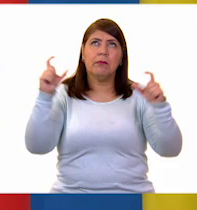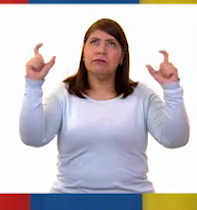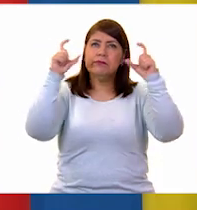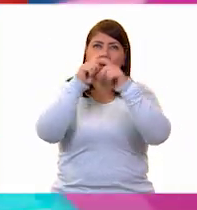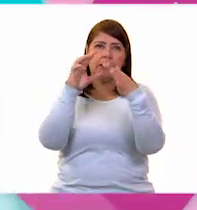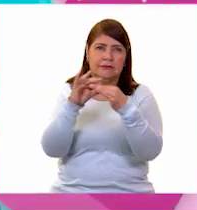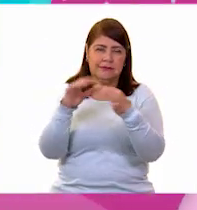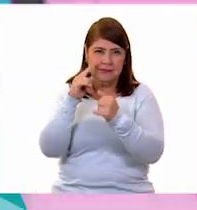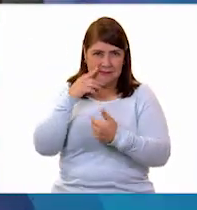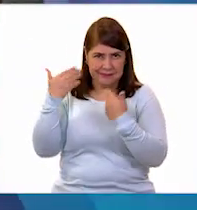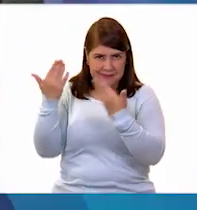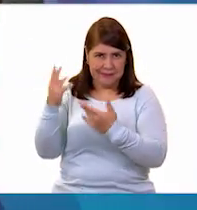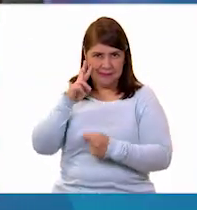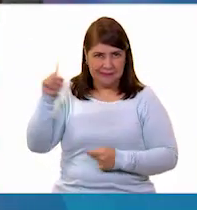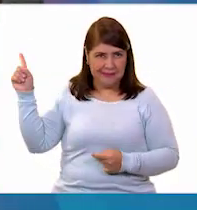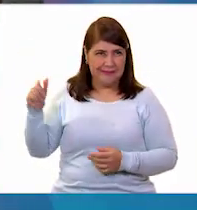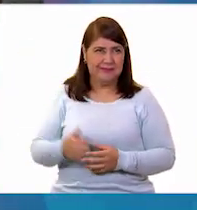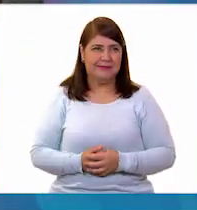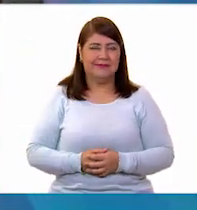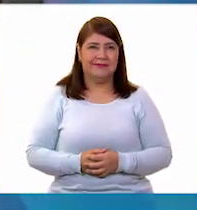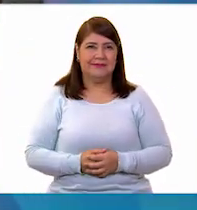Adelante.